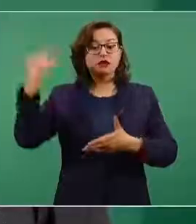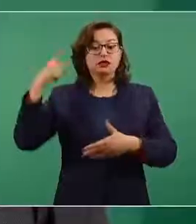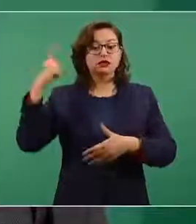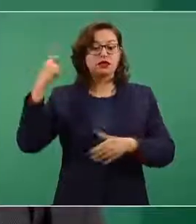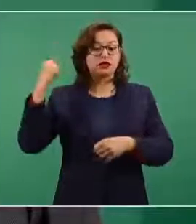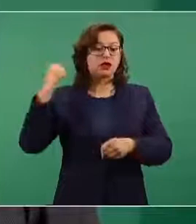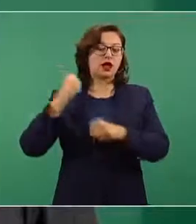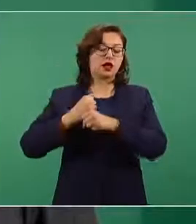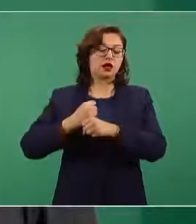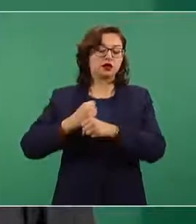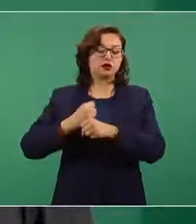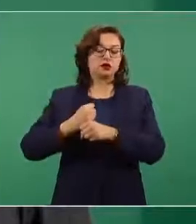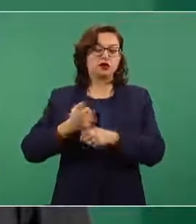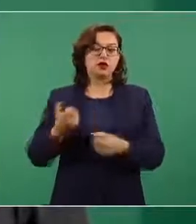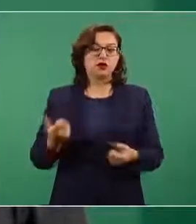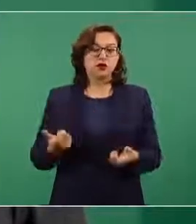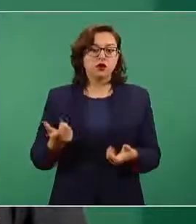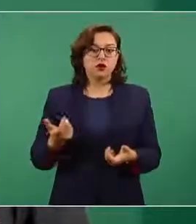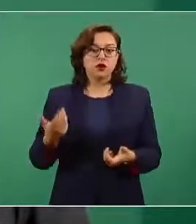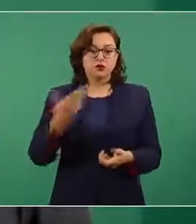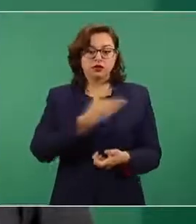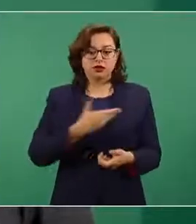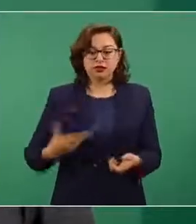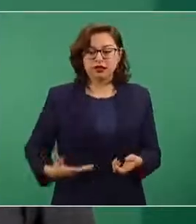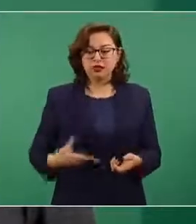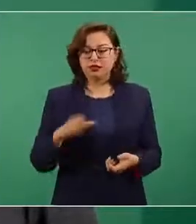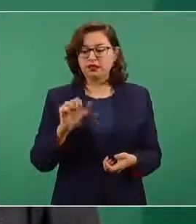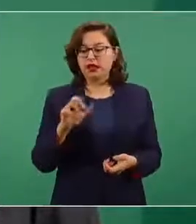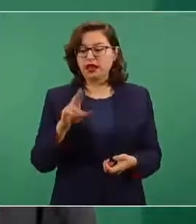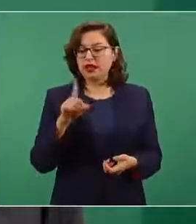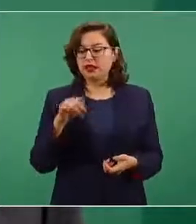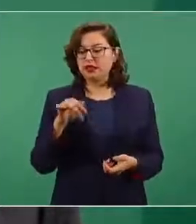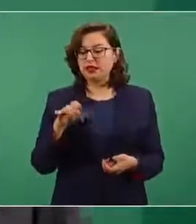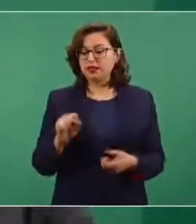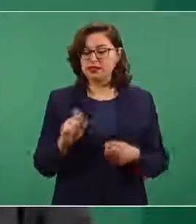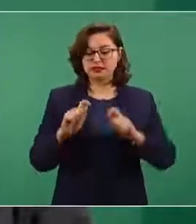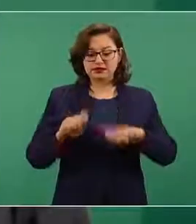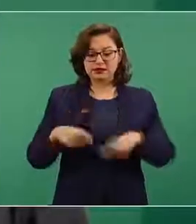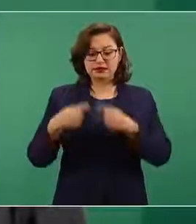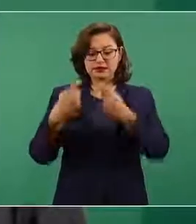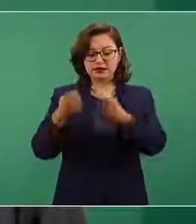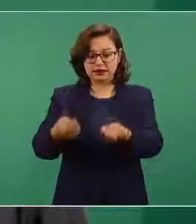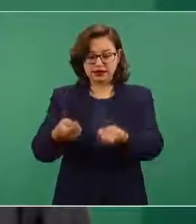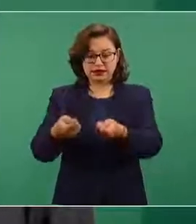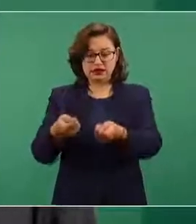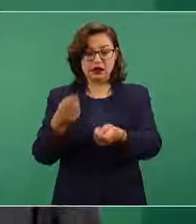original del presidente Cárdenas. Entonces, lo que está ahí,